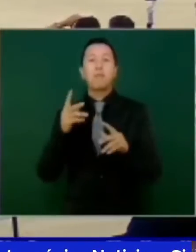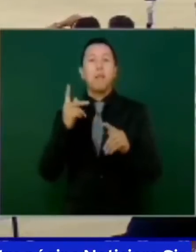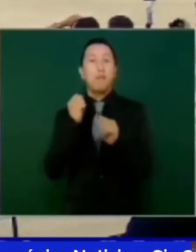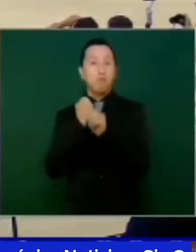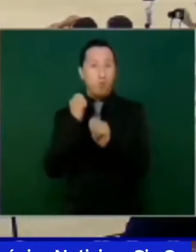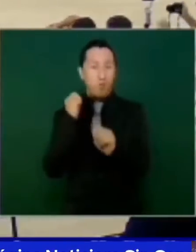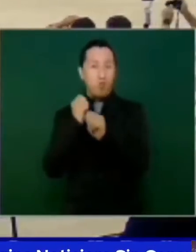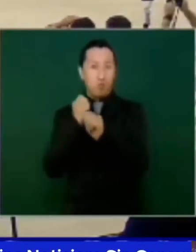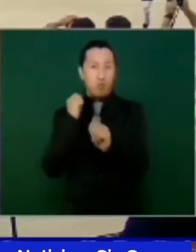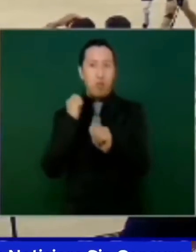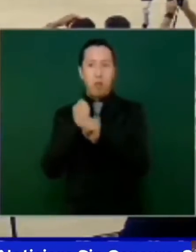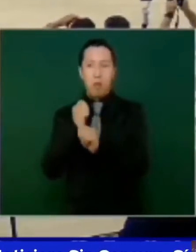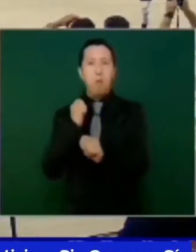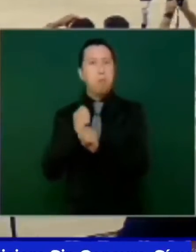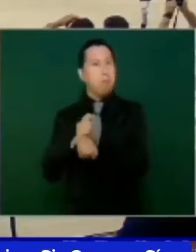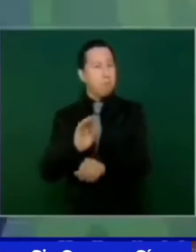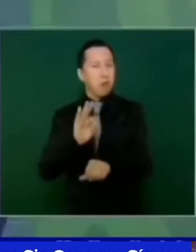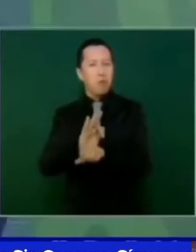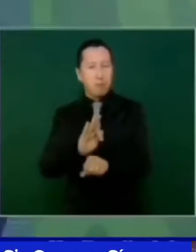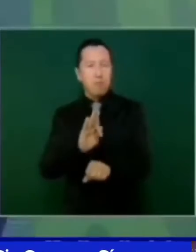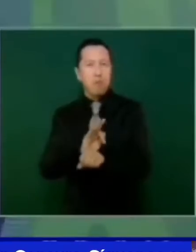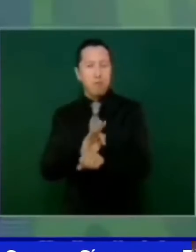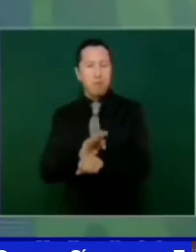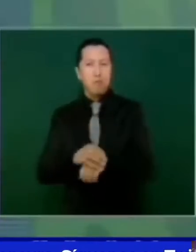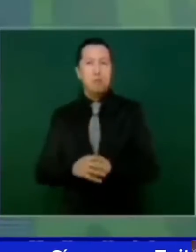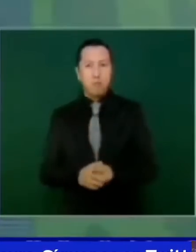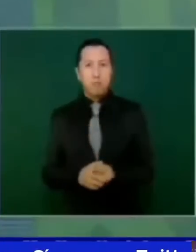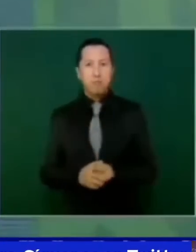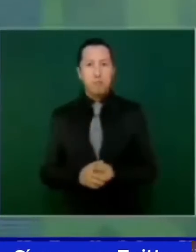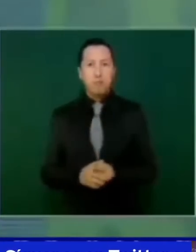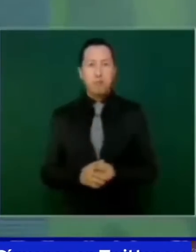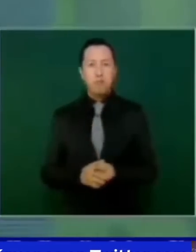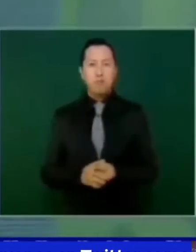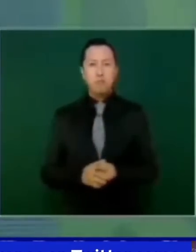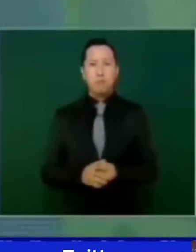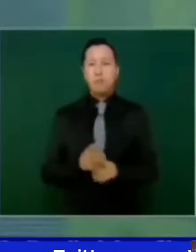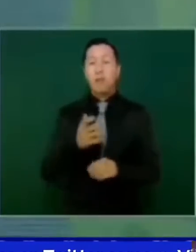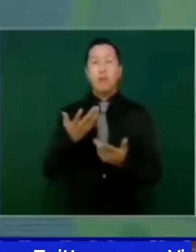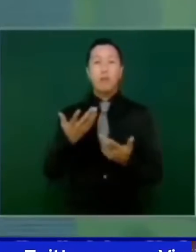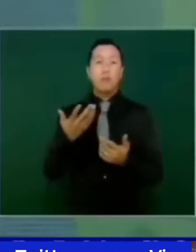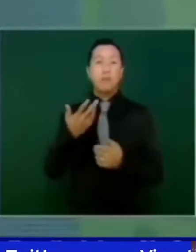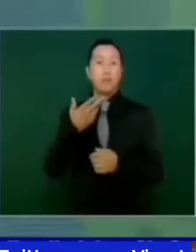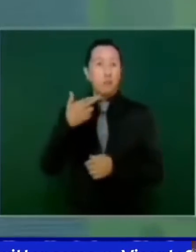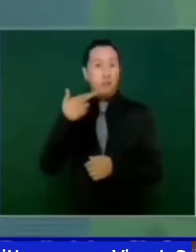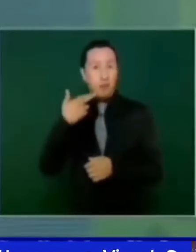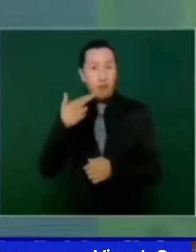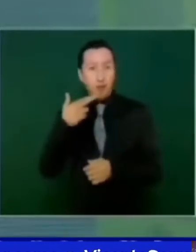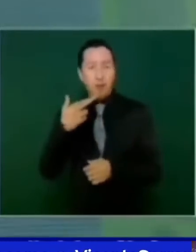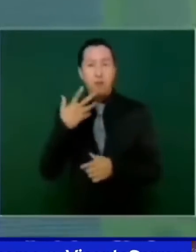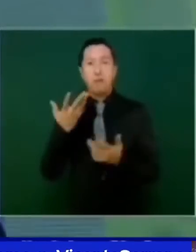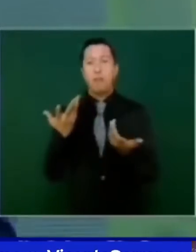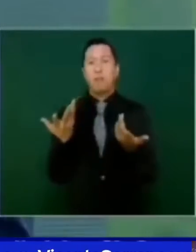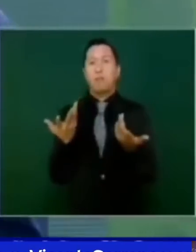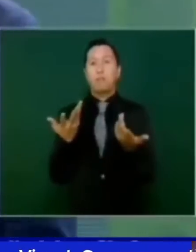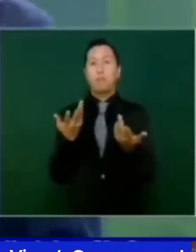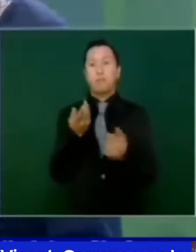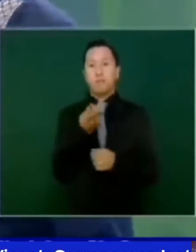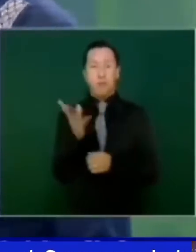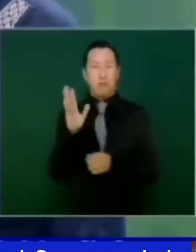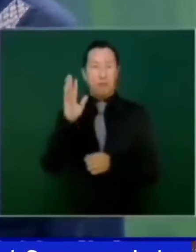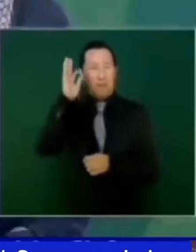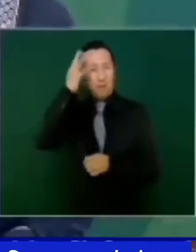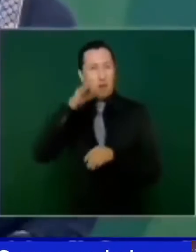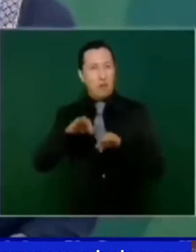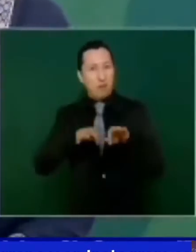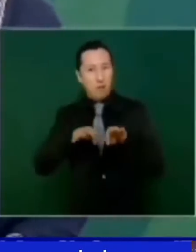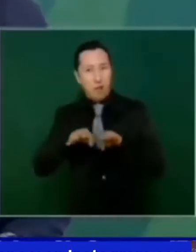gente juzgue, y el presidente le respondió, dice, con todo cariño le respondió, y quieren acabar